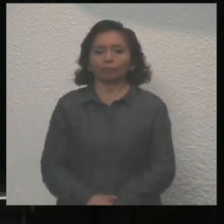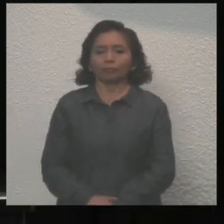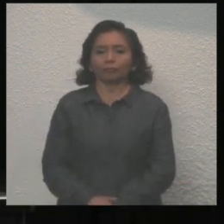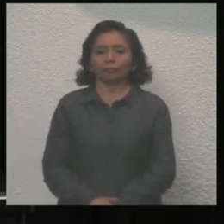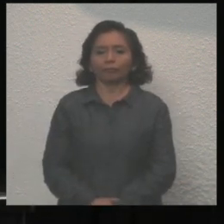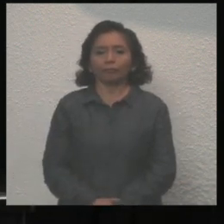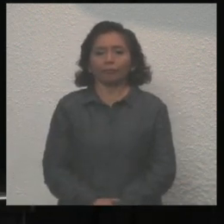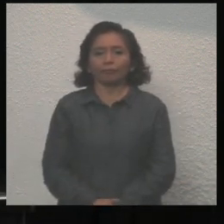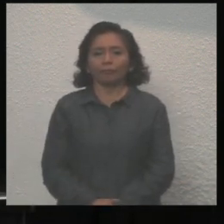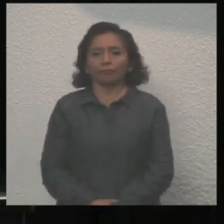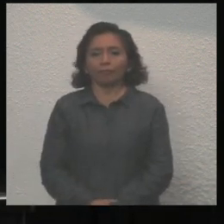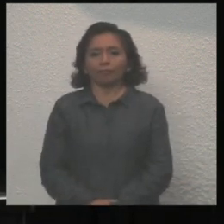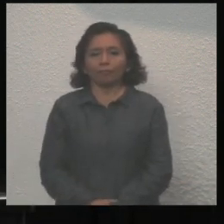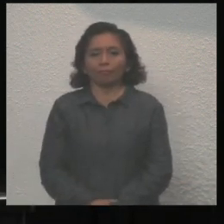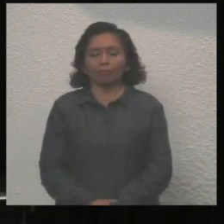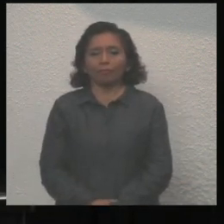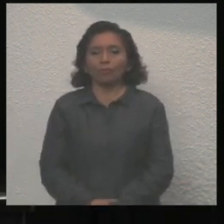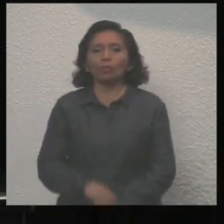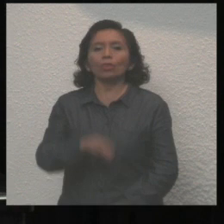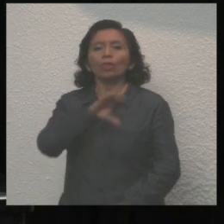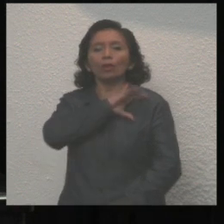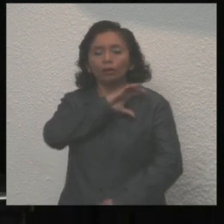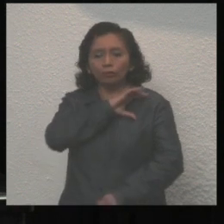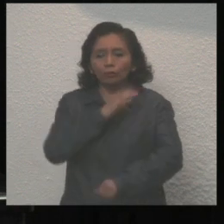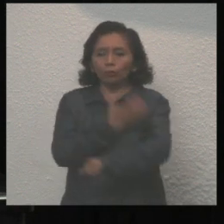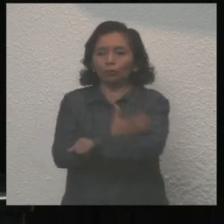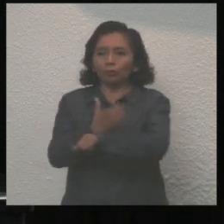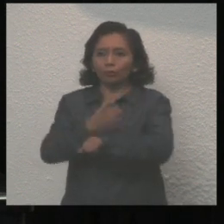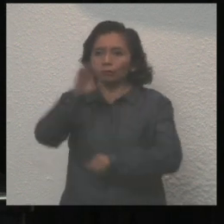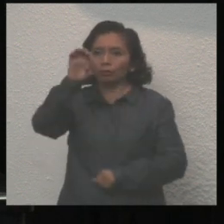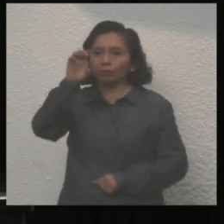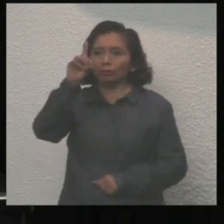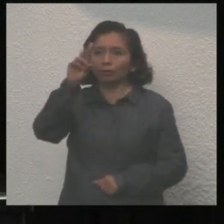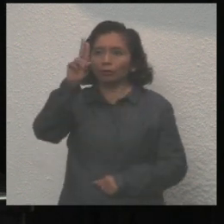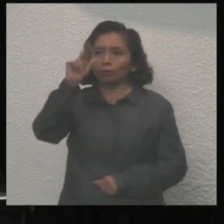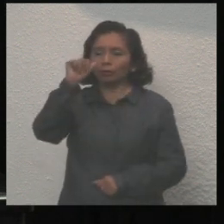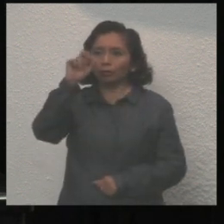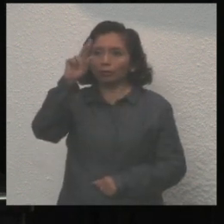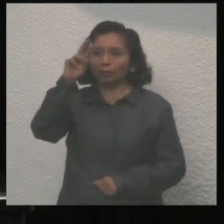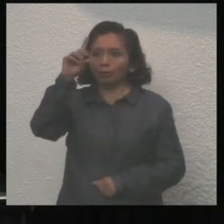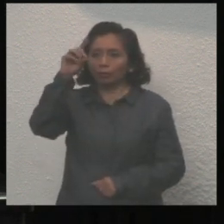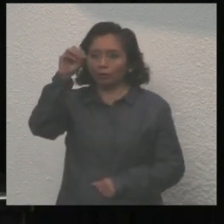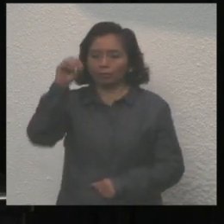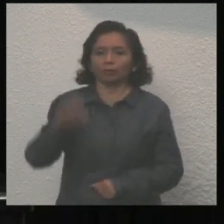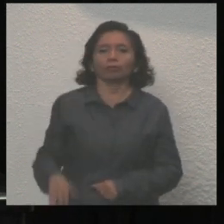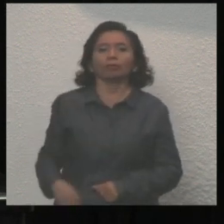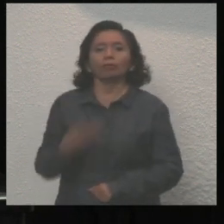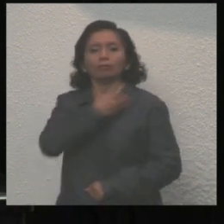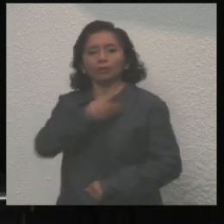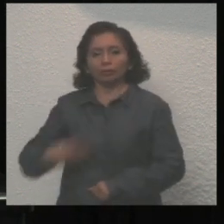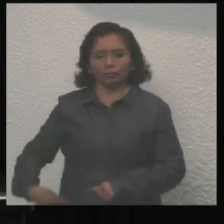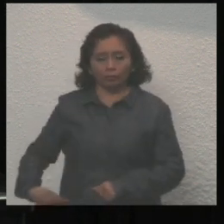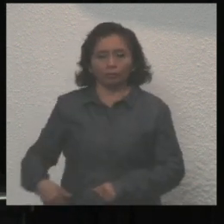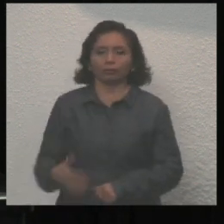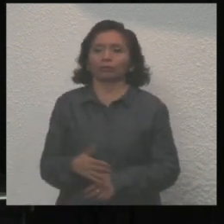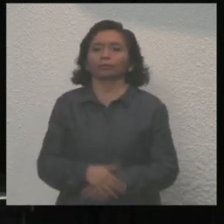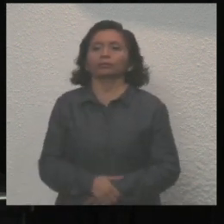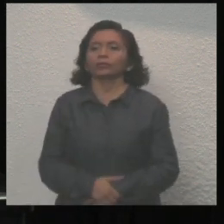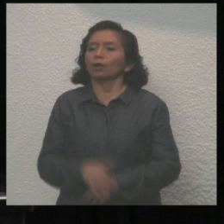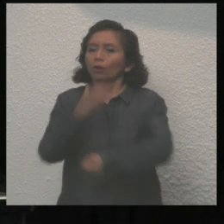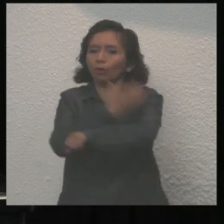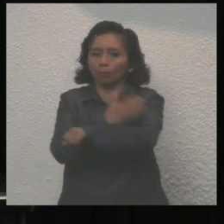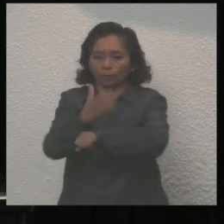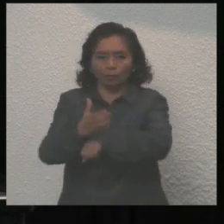Judicatura, querido compañero Eduardo, presidente de la Jugocopo, compañeras y